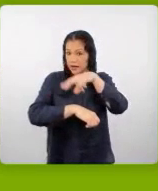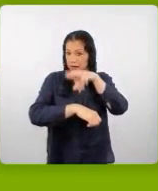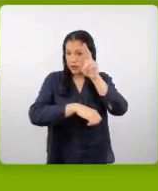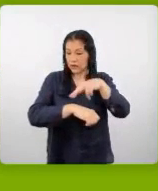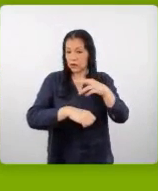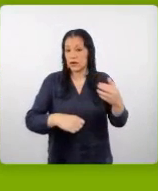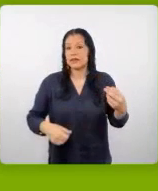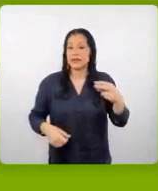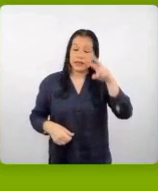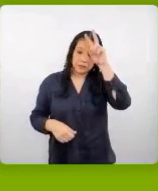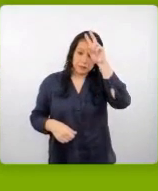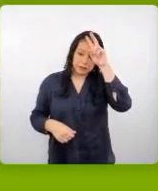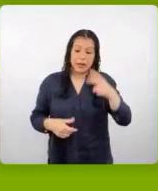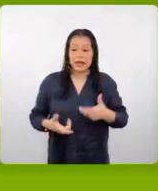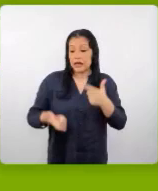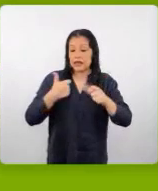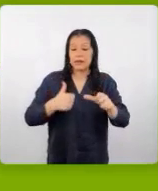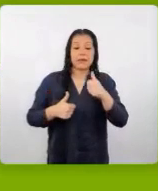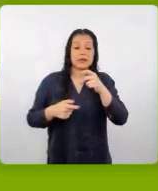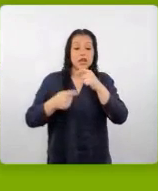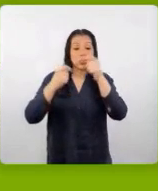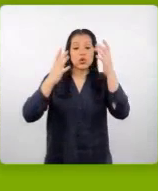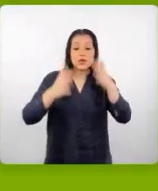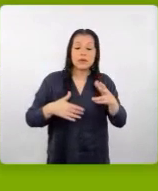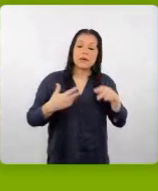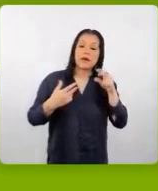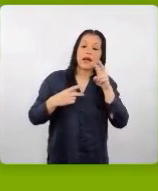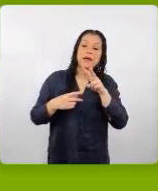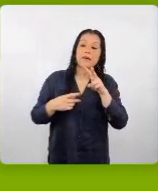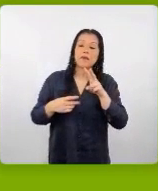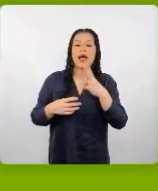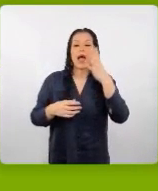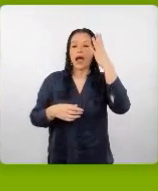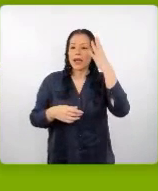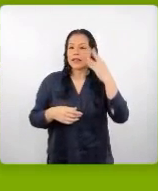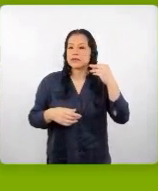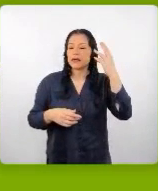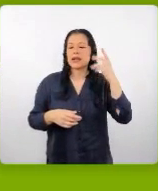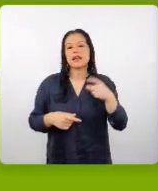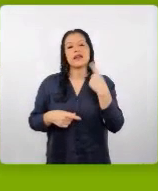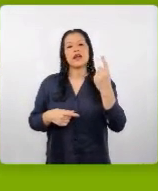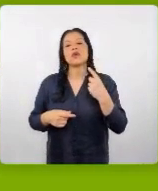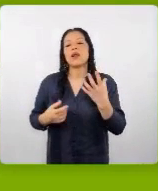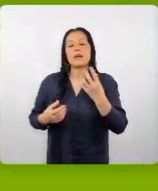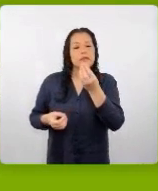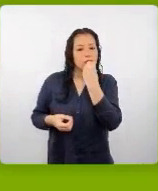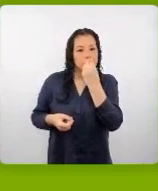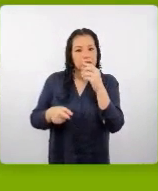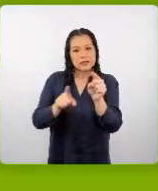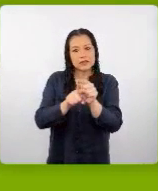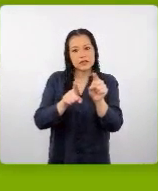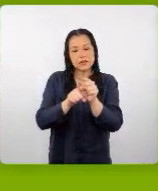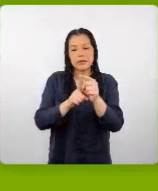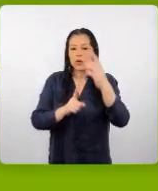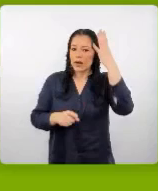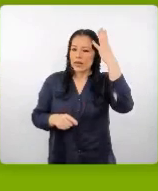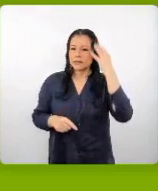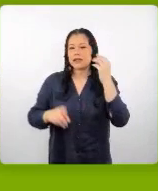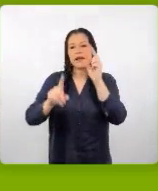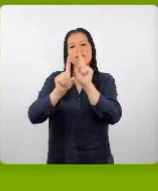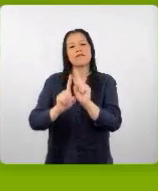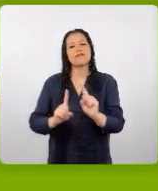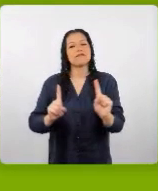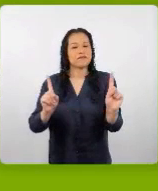o el turista pueda visitar va a tener una experiencia, no solamente una experiencia culinaria, sino que va a tener una experiencia